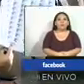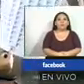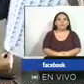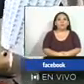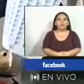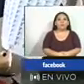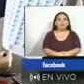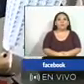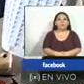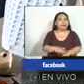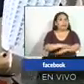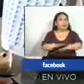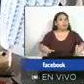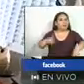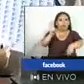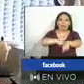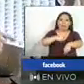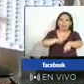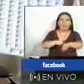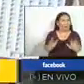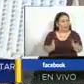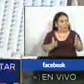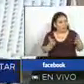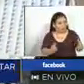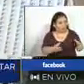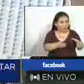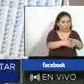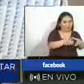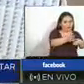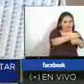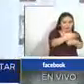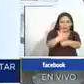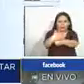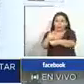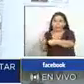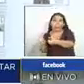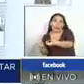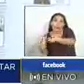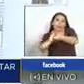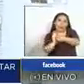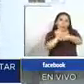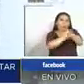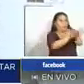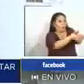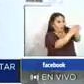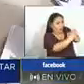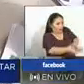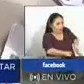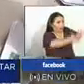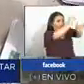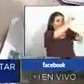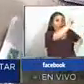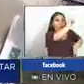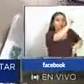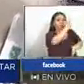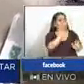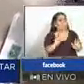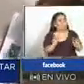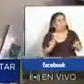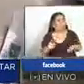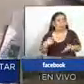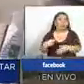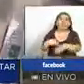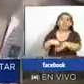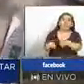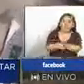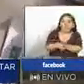El plazo de los partidos políticos para solicitar coaliciones ante el Tribunal Supremo Electoral para los comicios de diputados y